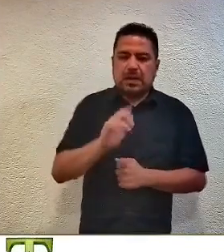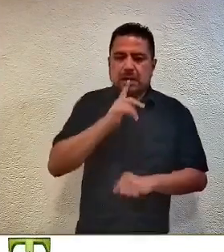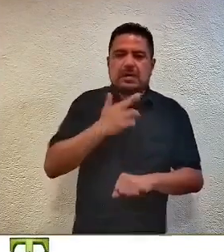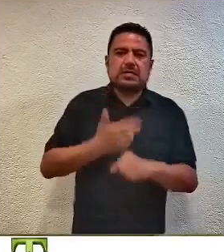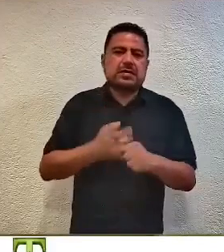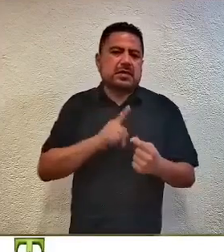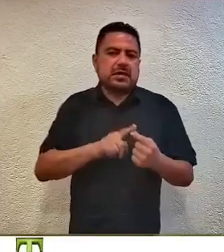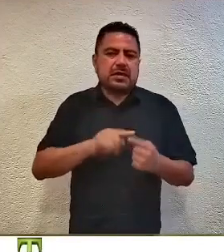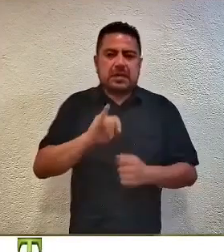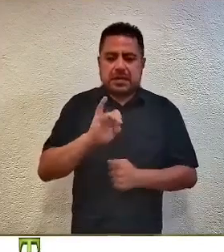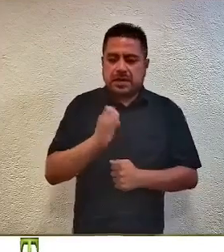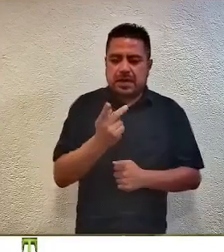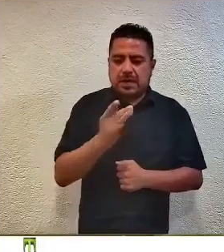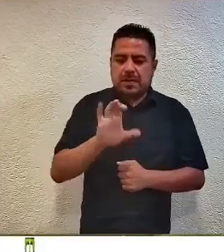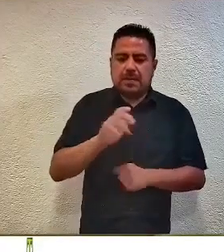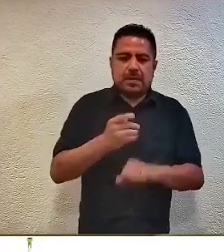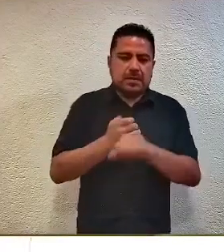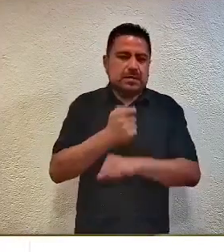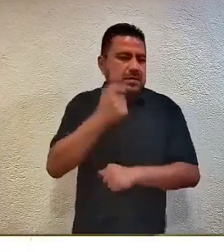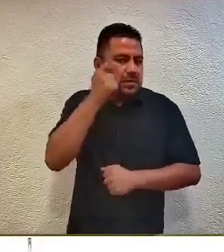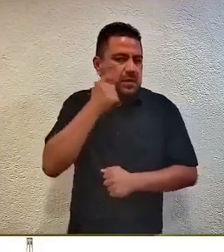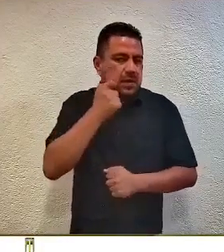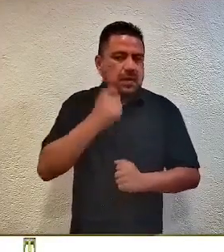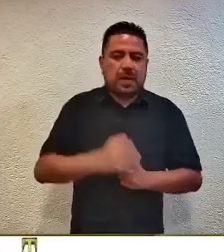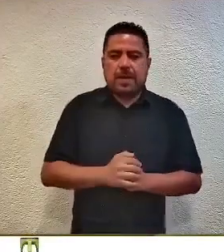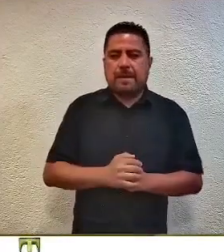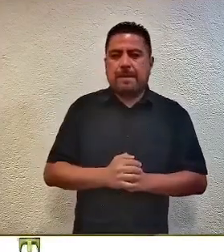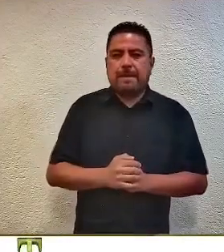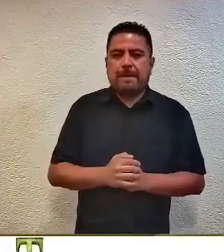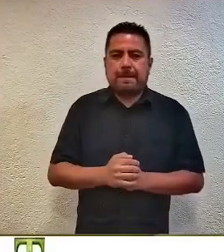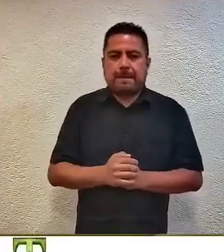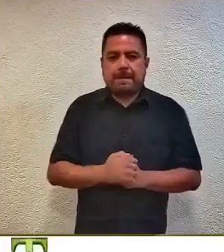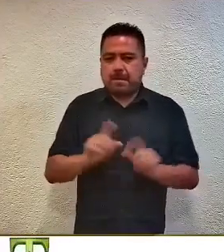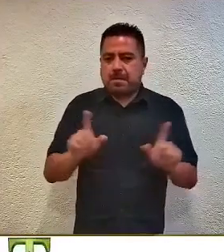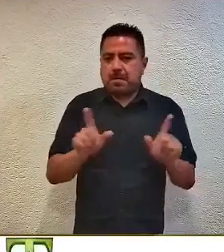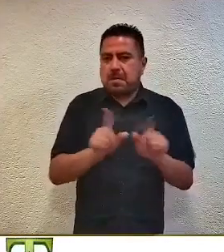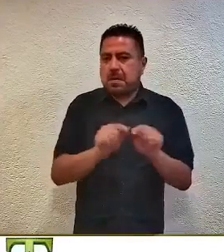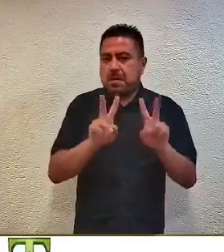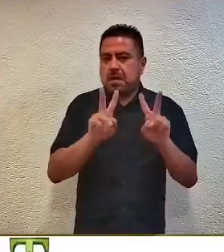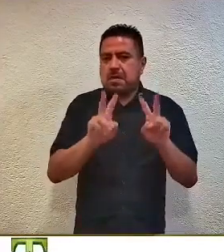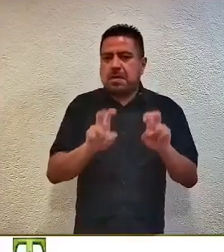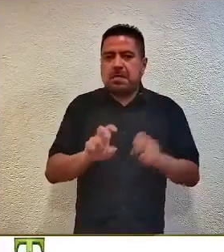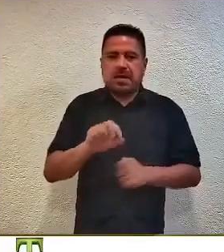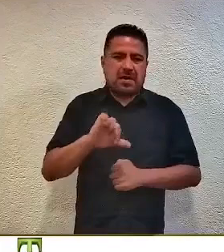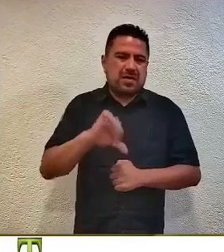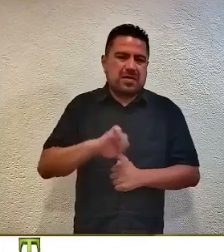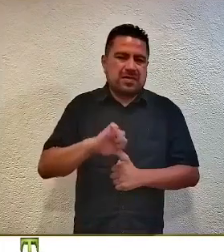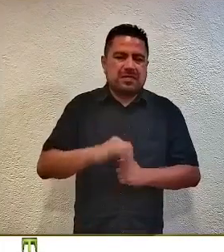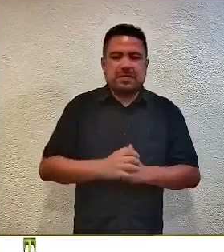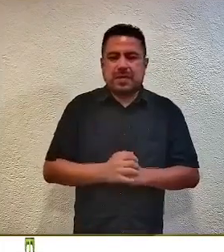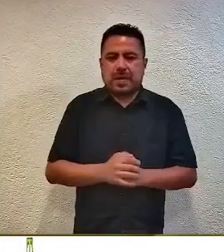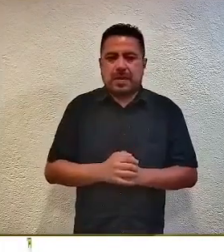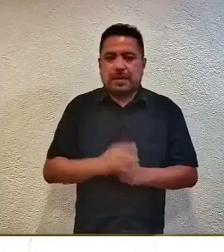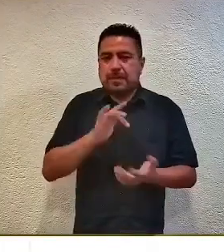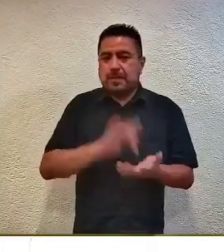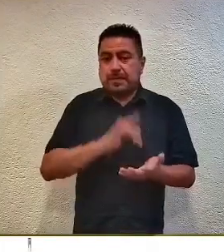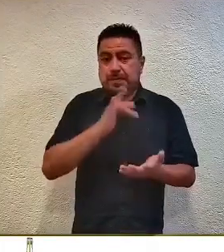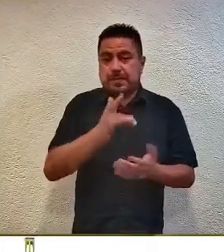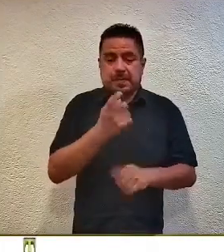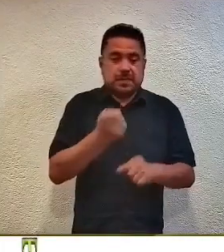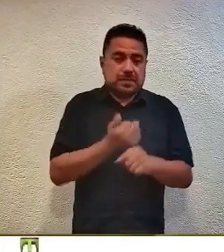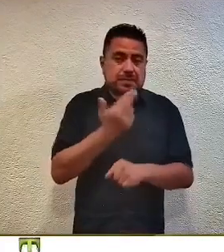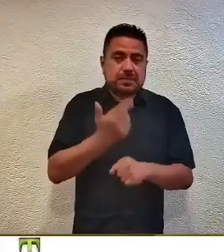responsable del Instituto Electoral y de Participación Ciudadana del Estado de Guerrero. Son los asuntos a tratar, magistradas, magistrados. Gracias,